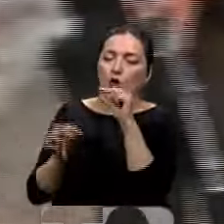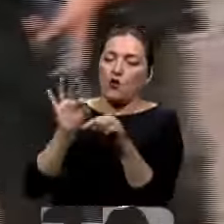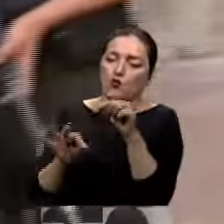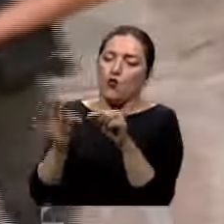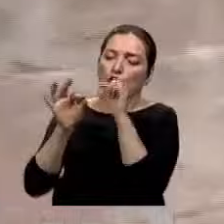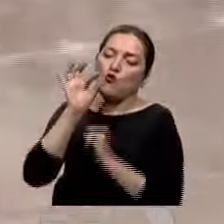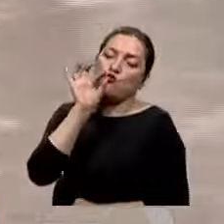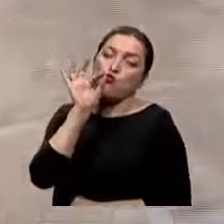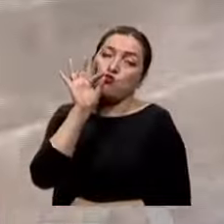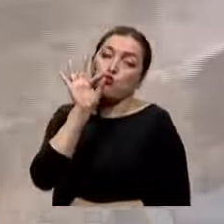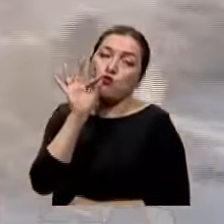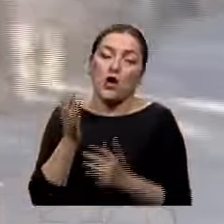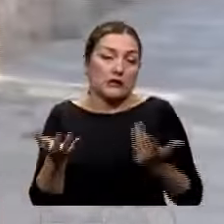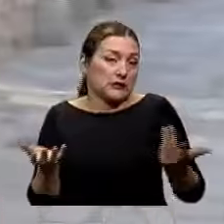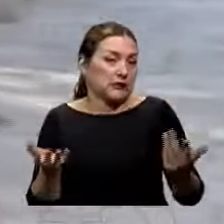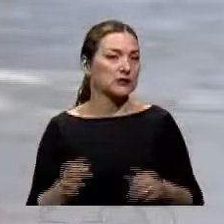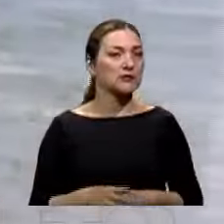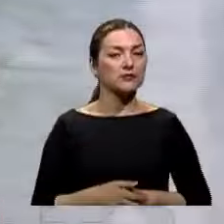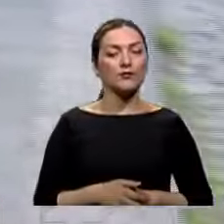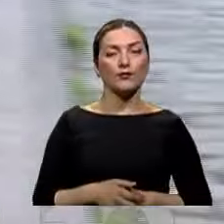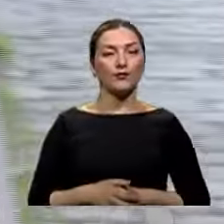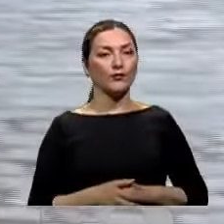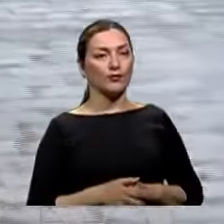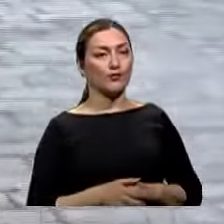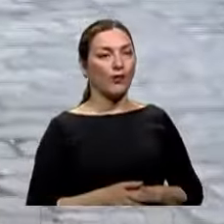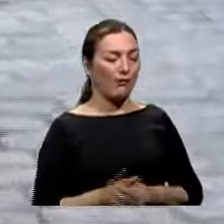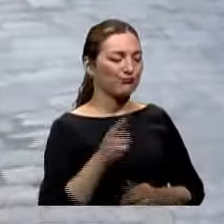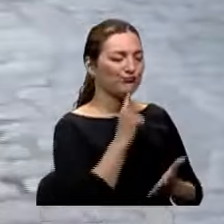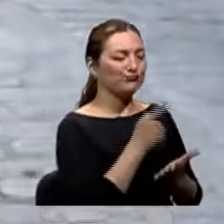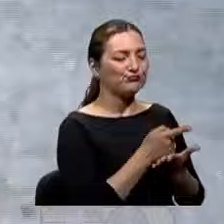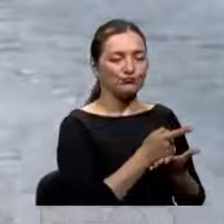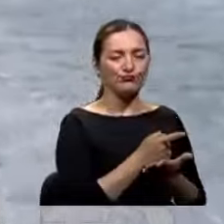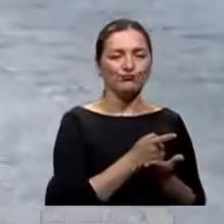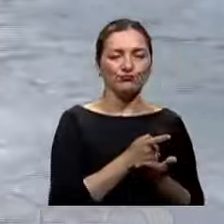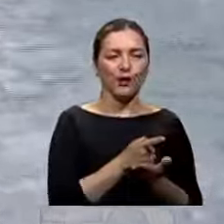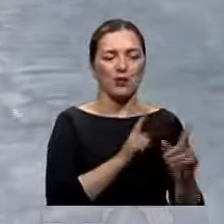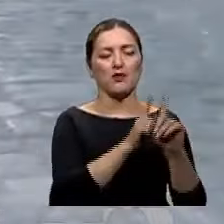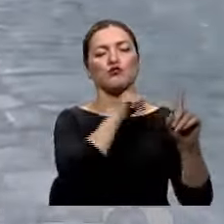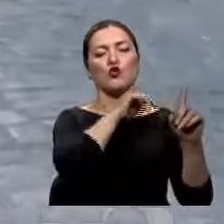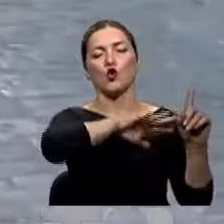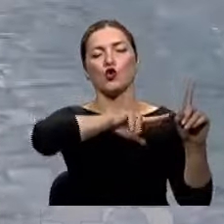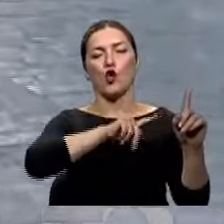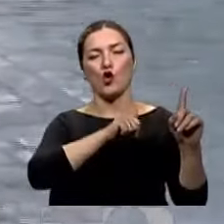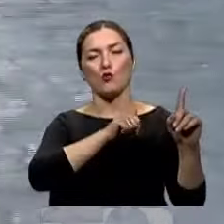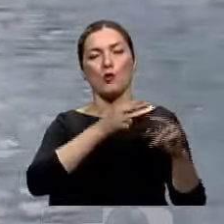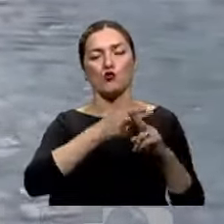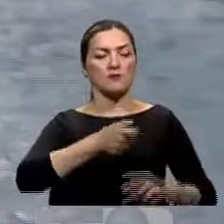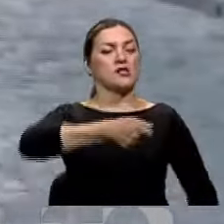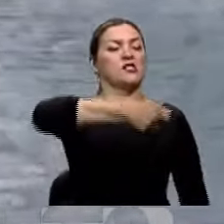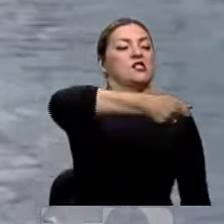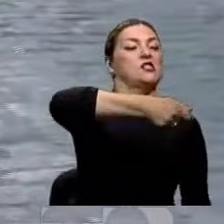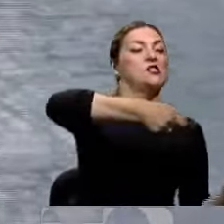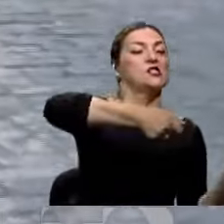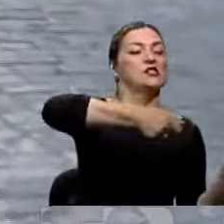y este tipo de registros previenen delitos como el robo a personas amedrentando con armas blancas a las